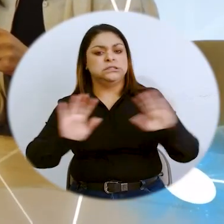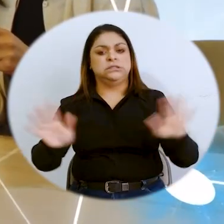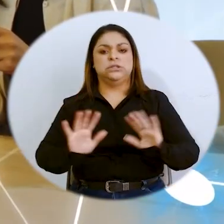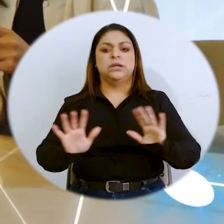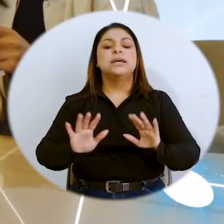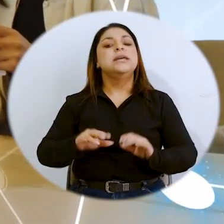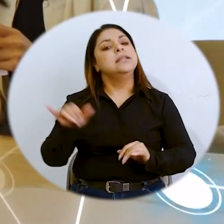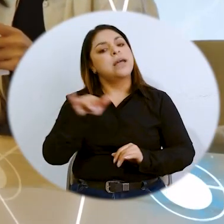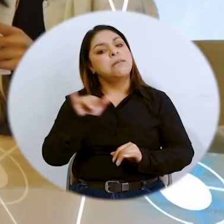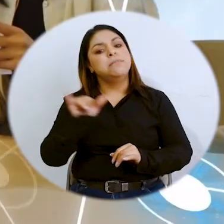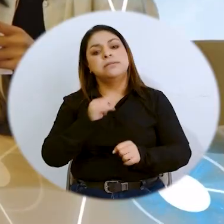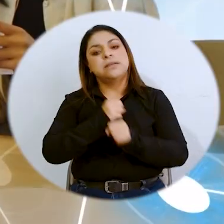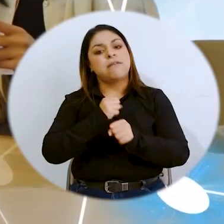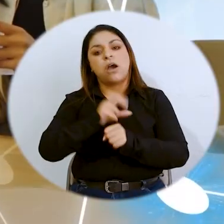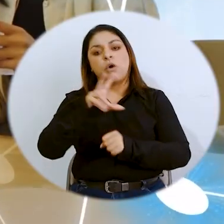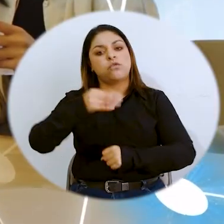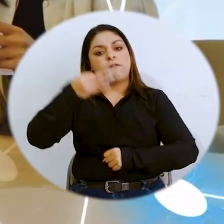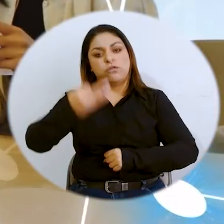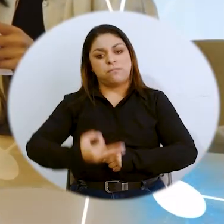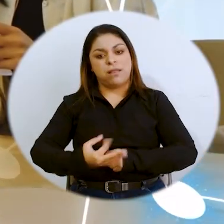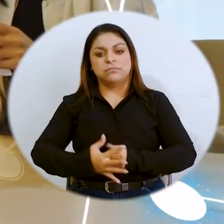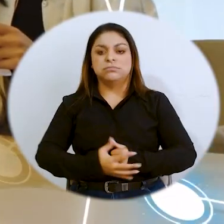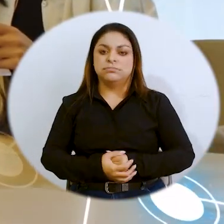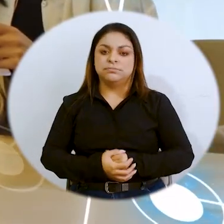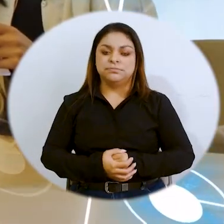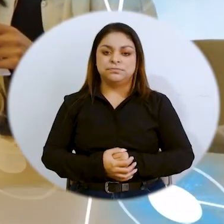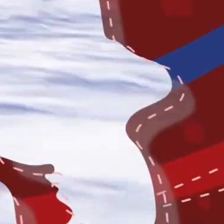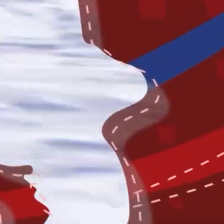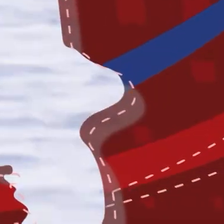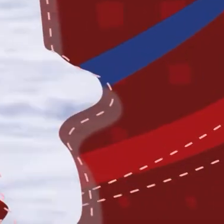la informalidad, porque son las dos cosas diferentes, está lo ilícito y está la